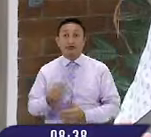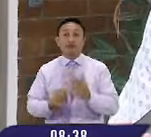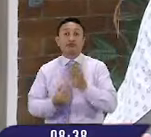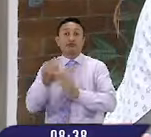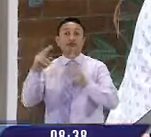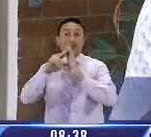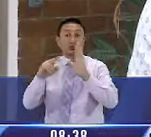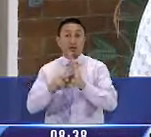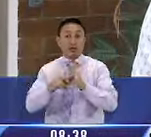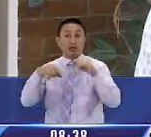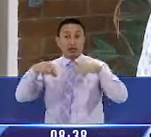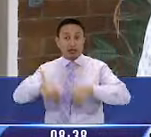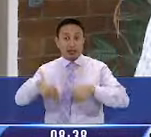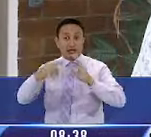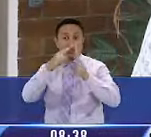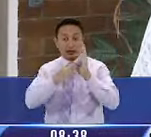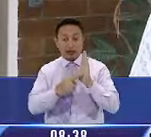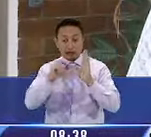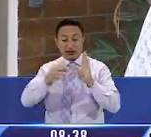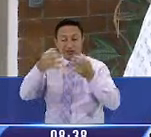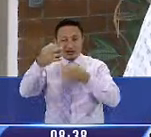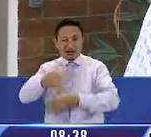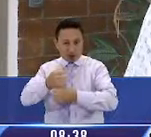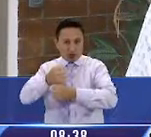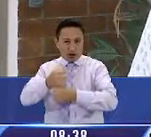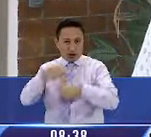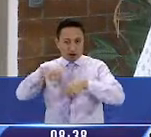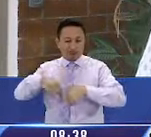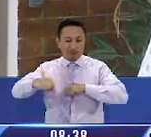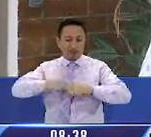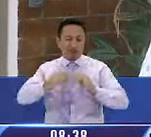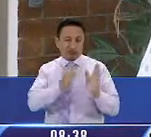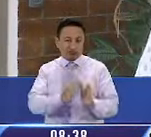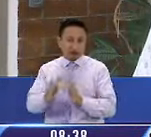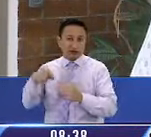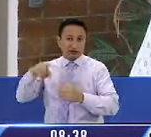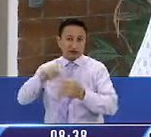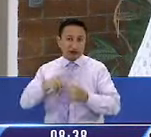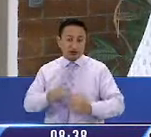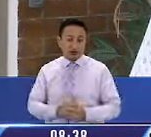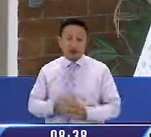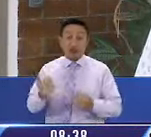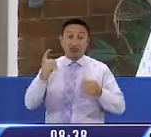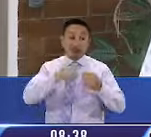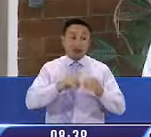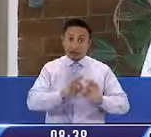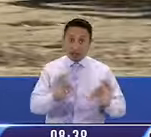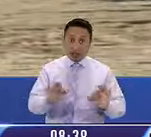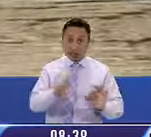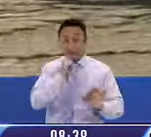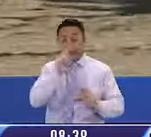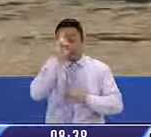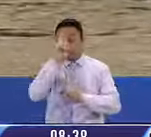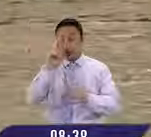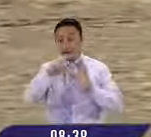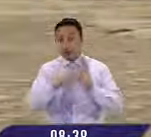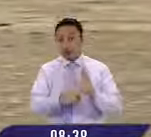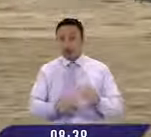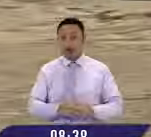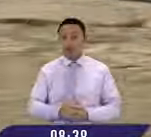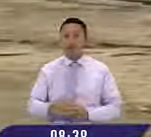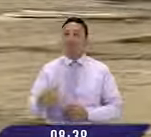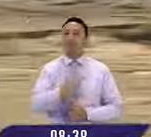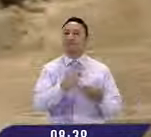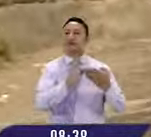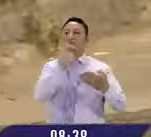registro y garantizar la seguridad y tener un trabajo mucho más organizado en la ciudad. Si no te registras, estás incumpliendo la norma. Las estadísticas de